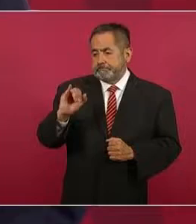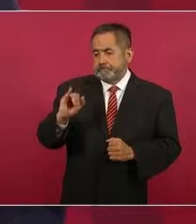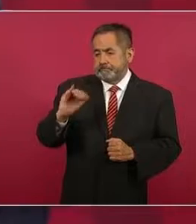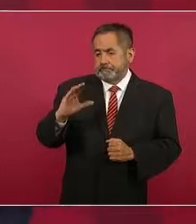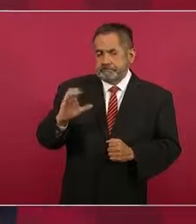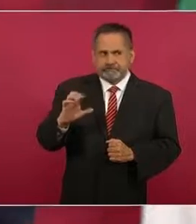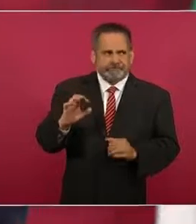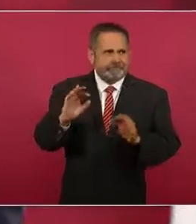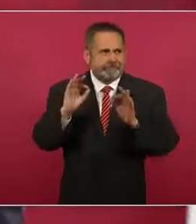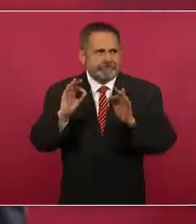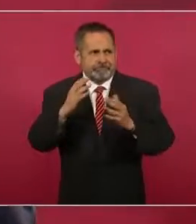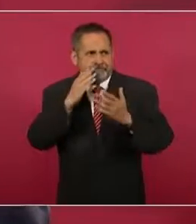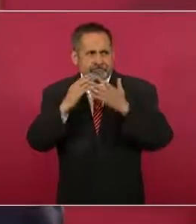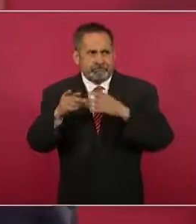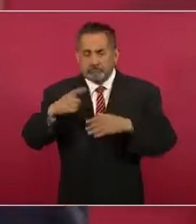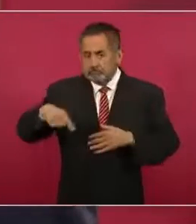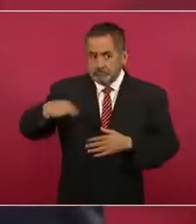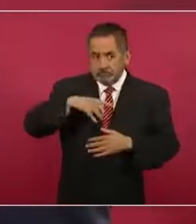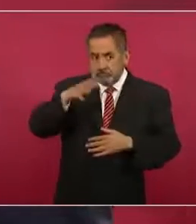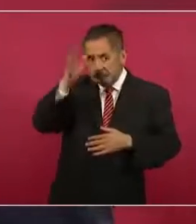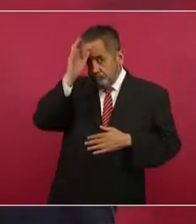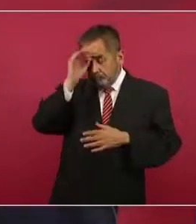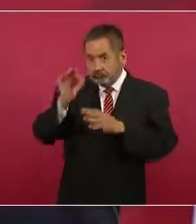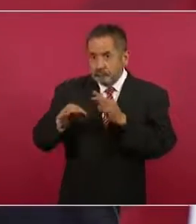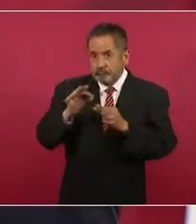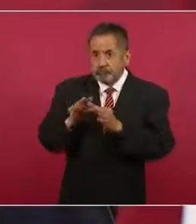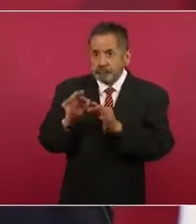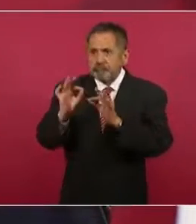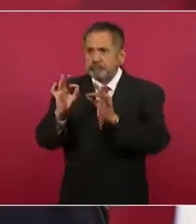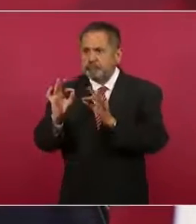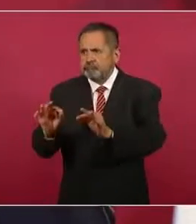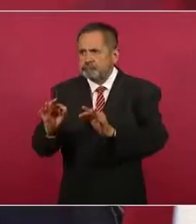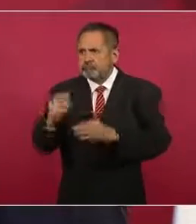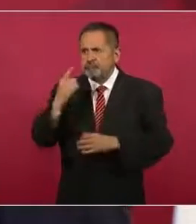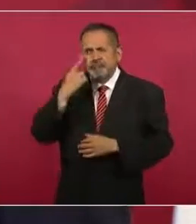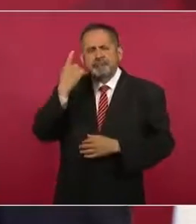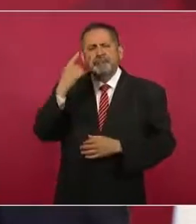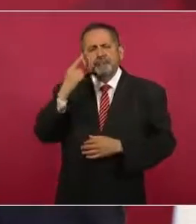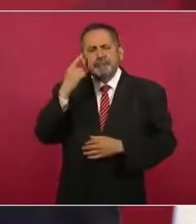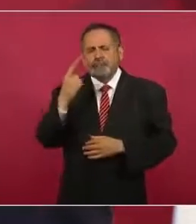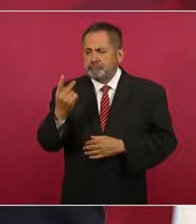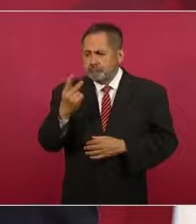se logró un acuerdo para quitar